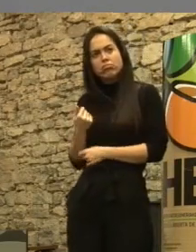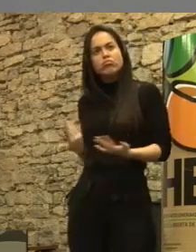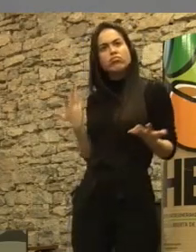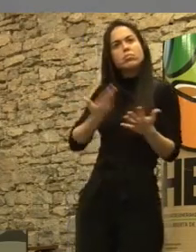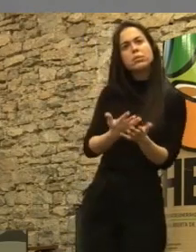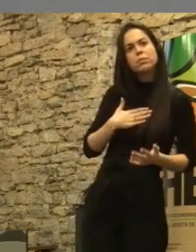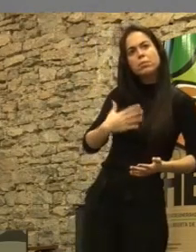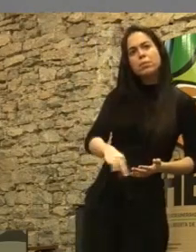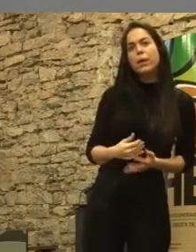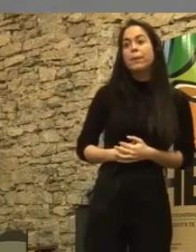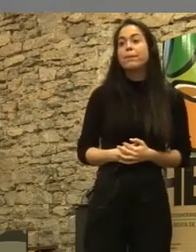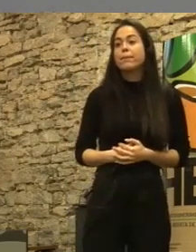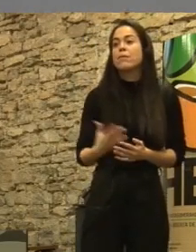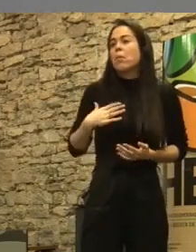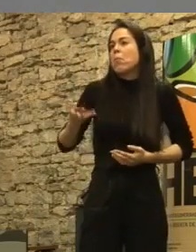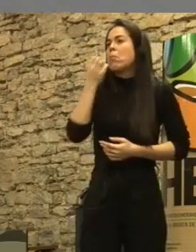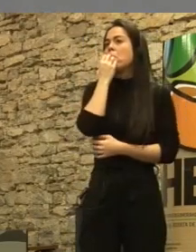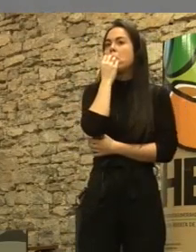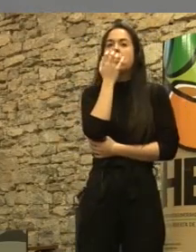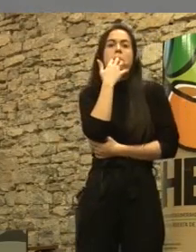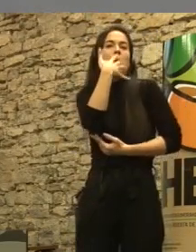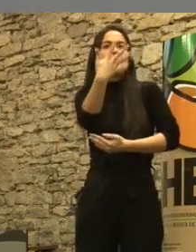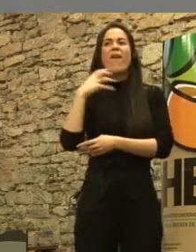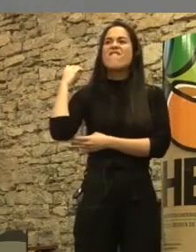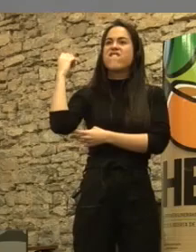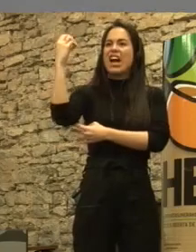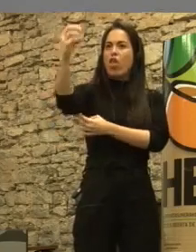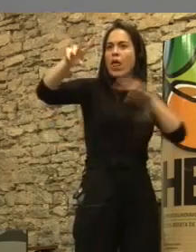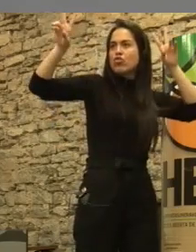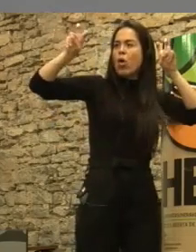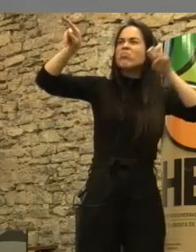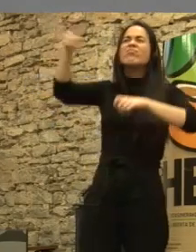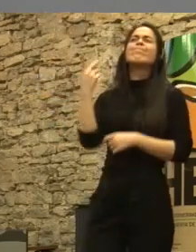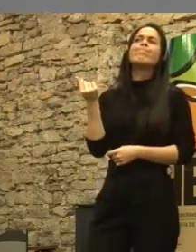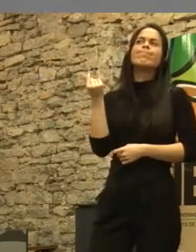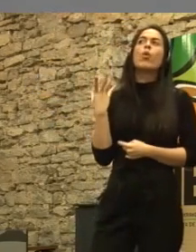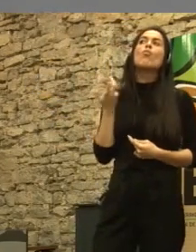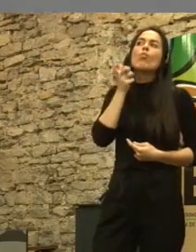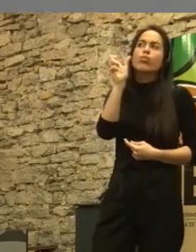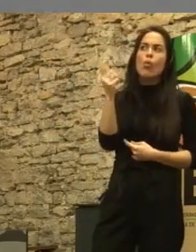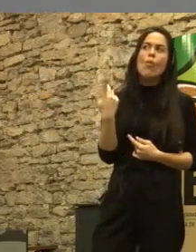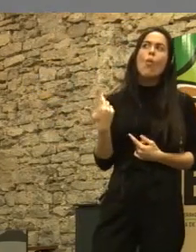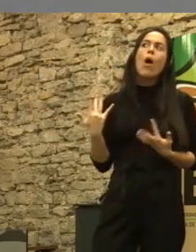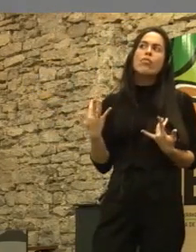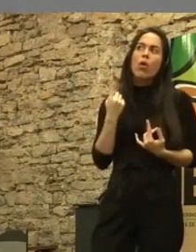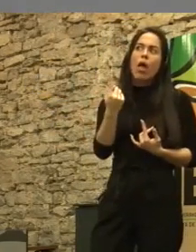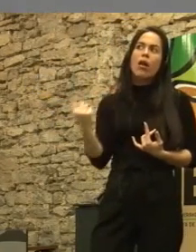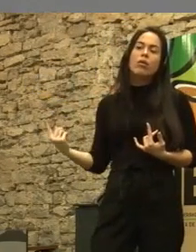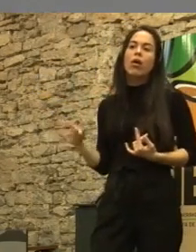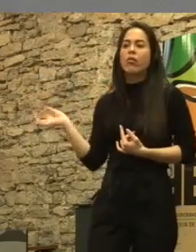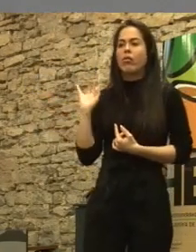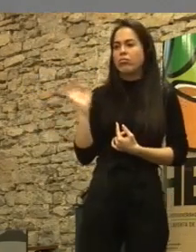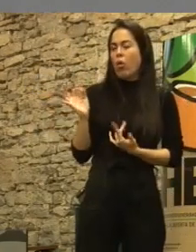puede ser el coste de las farolas con LED que han puesto en mi barrio, desde cosas de este tipo, hasta, no sé, las empresas que han gestionado los 5 últimos